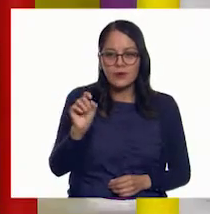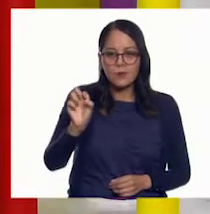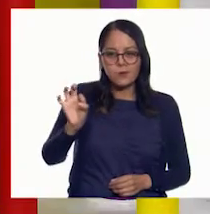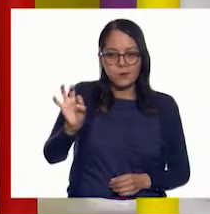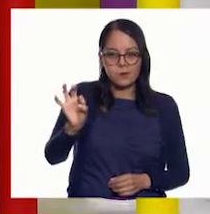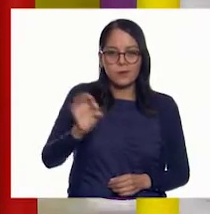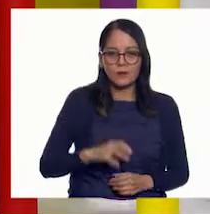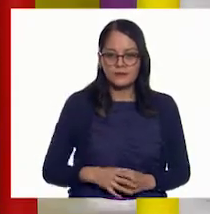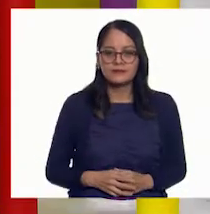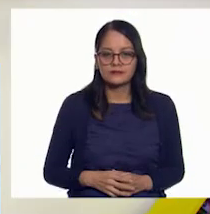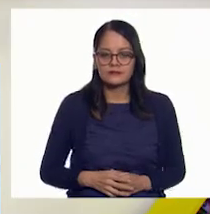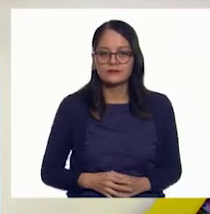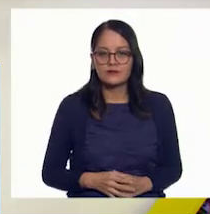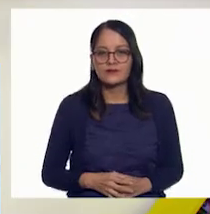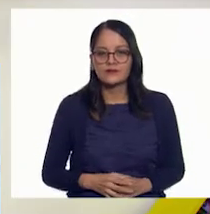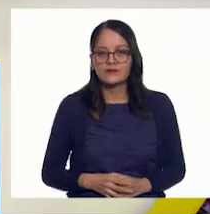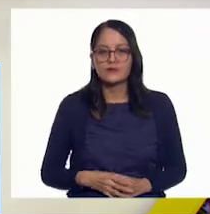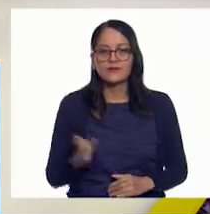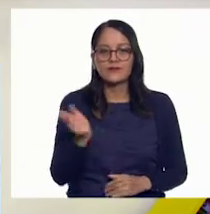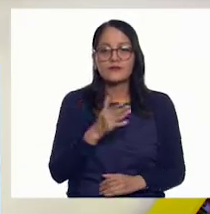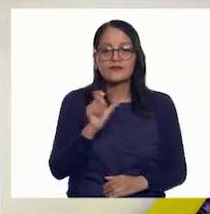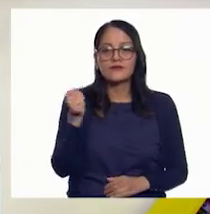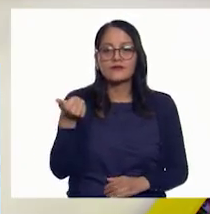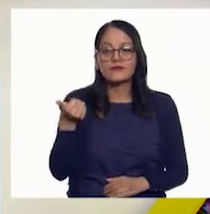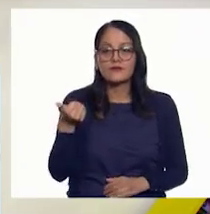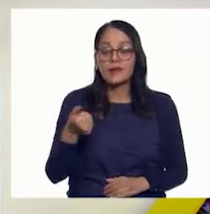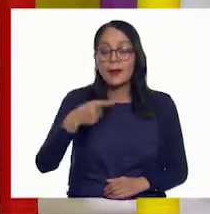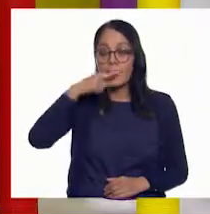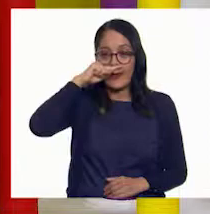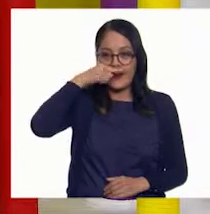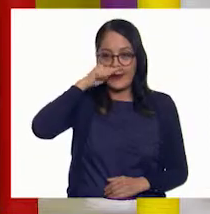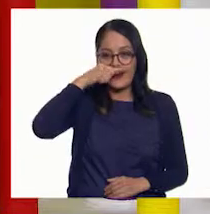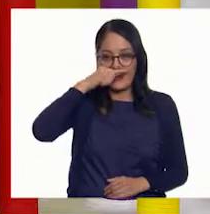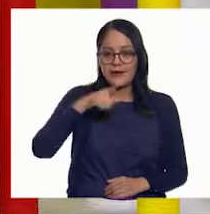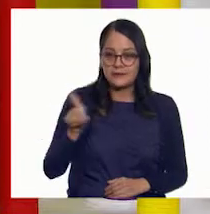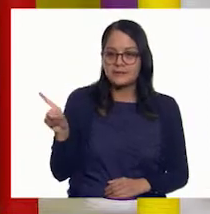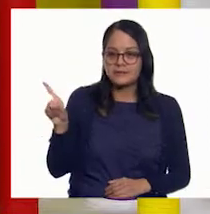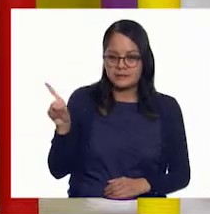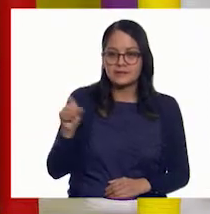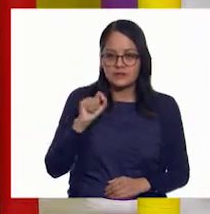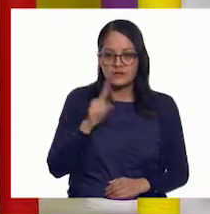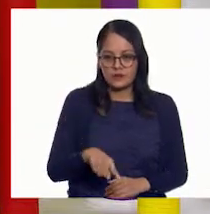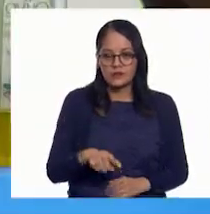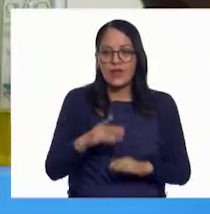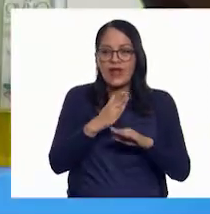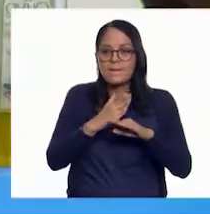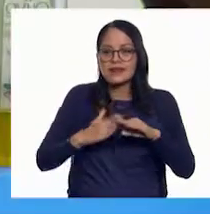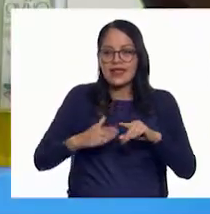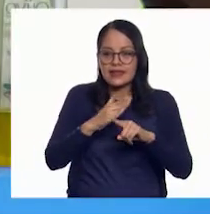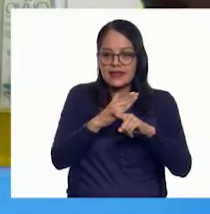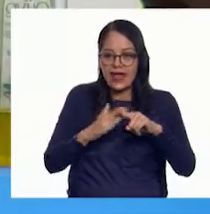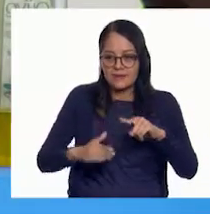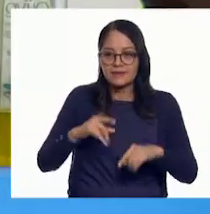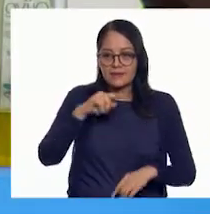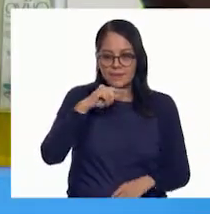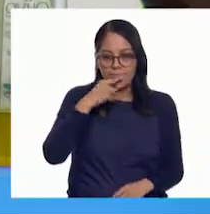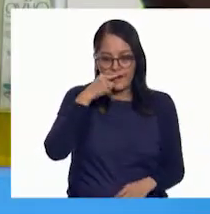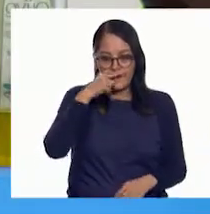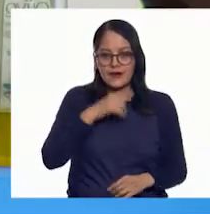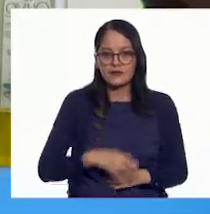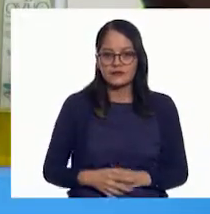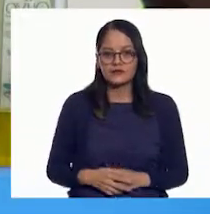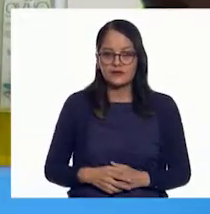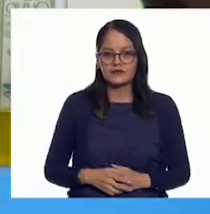otra pimienta. Así es. Ajá. Y... y canela, una rajita de canela. Media rajita de canela. Ah, media rajita de canela. Está